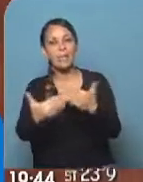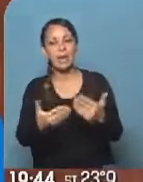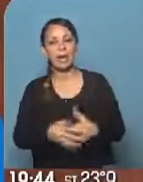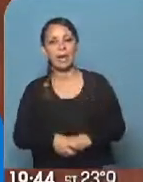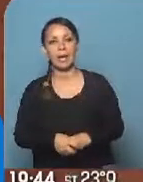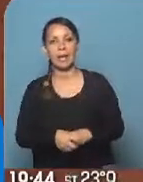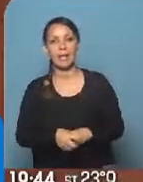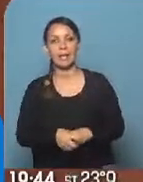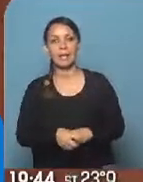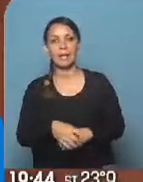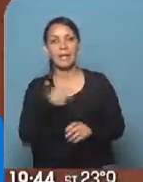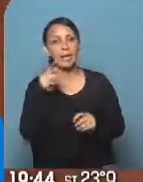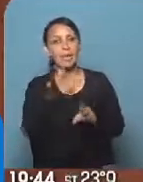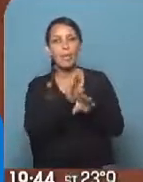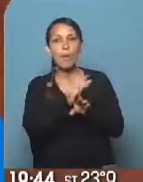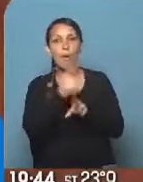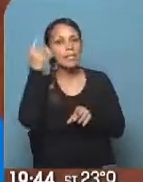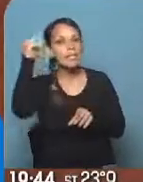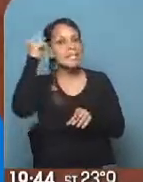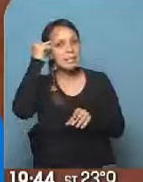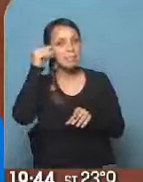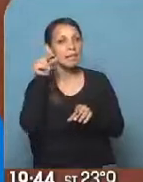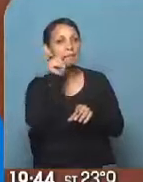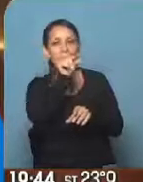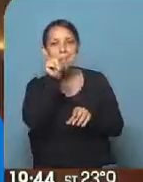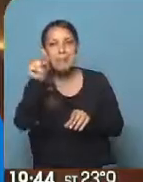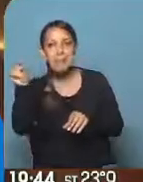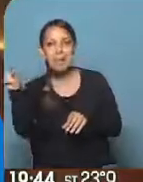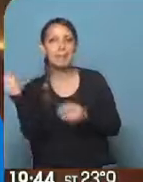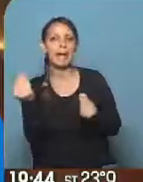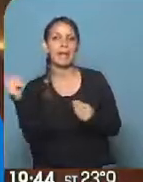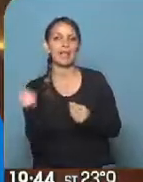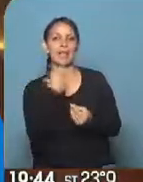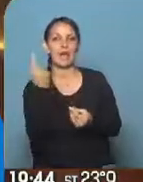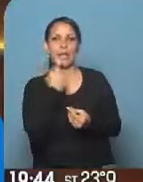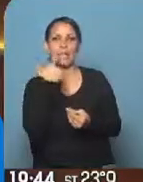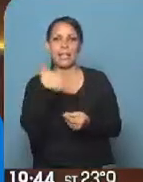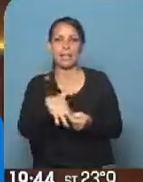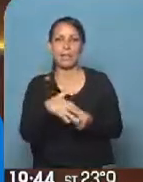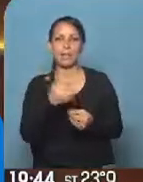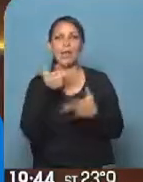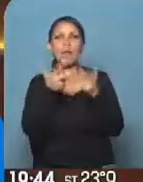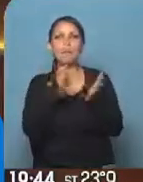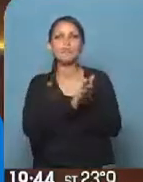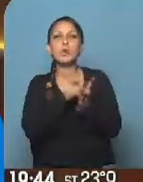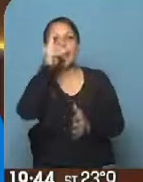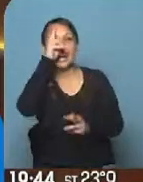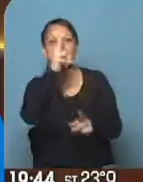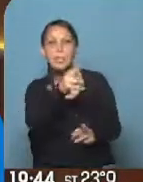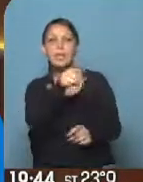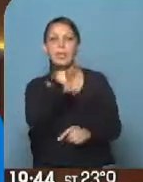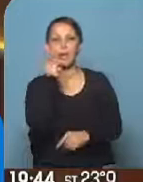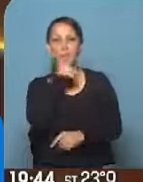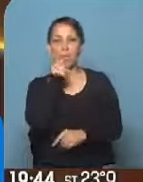ponerles el chip a todos de manera que todos entendamos de qué hablamos cuando hablamos del respeto por la mujer